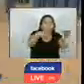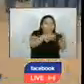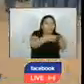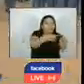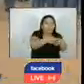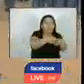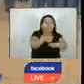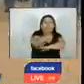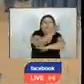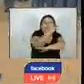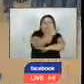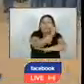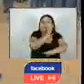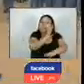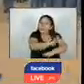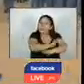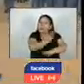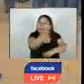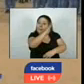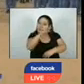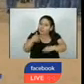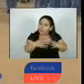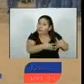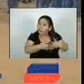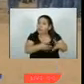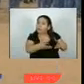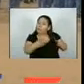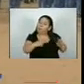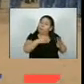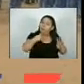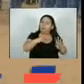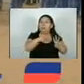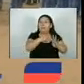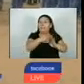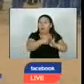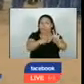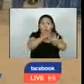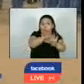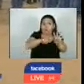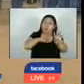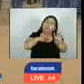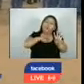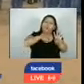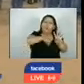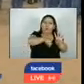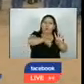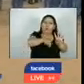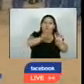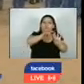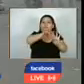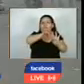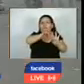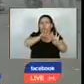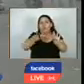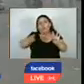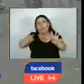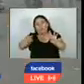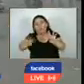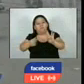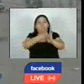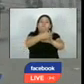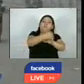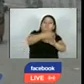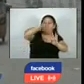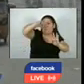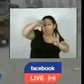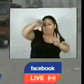de diplomáticos de la nación norteamericana. 4 personas, como les decía, fallecieron. 2 eran policías y otros